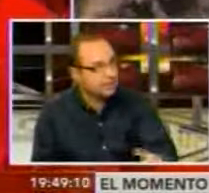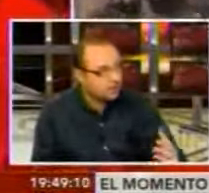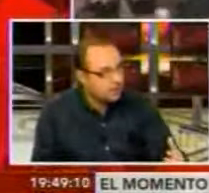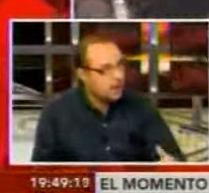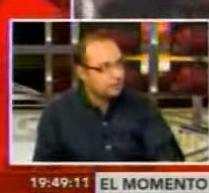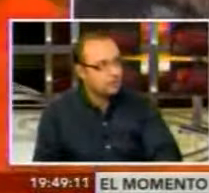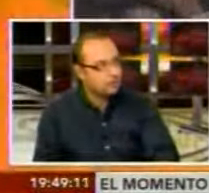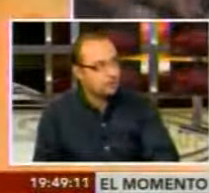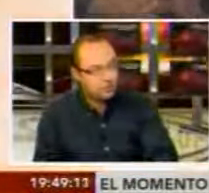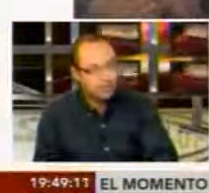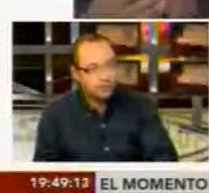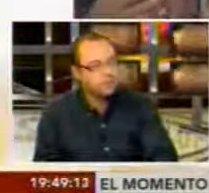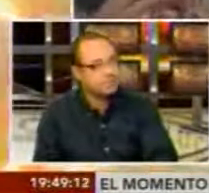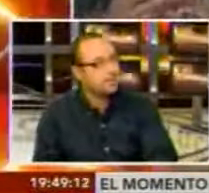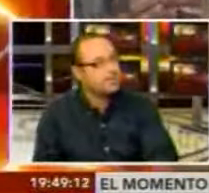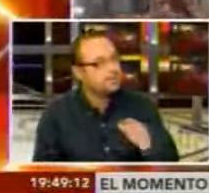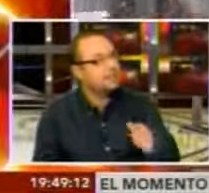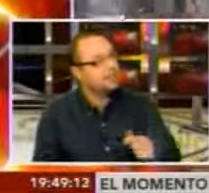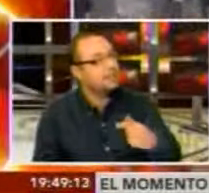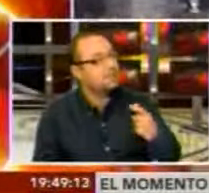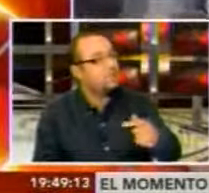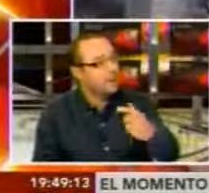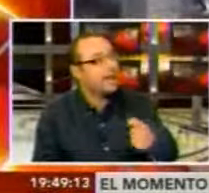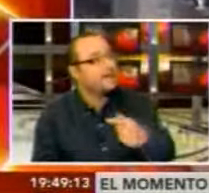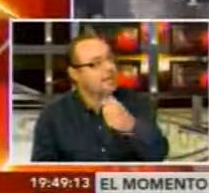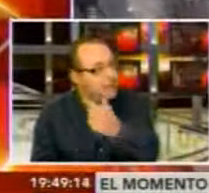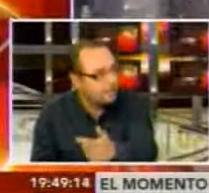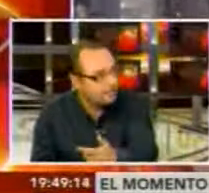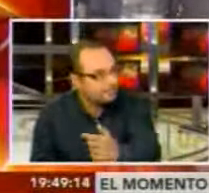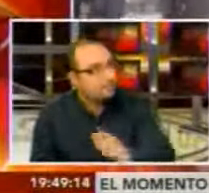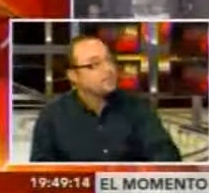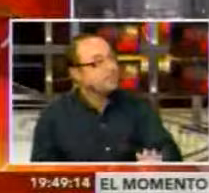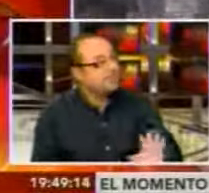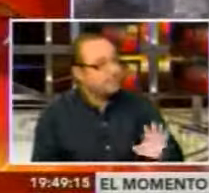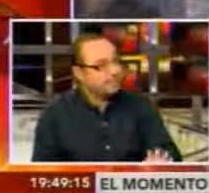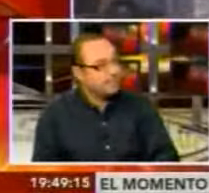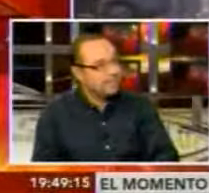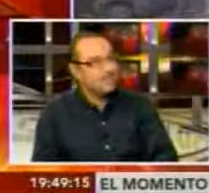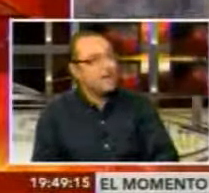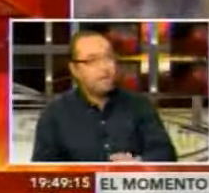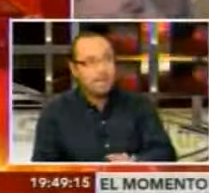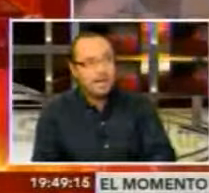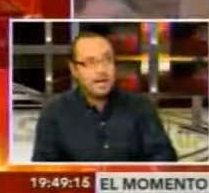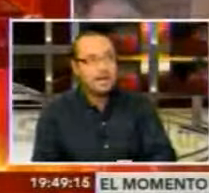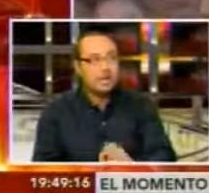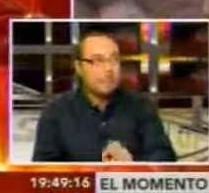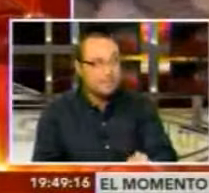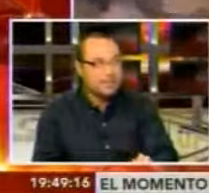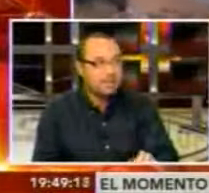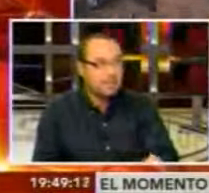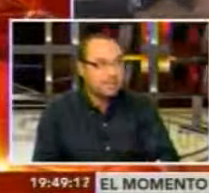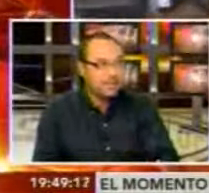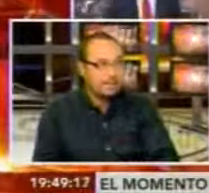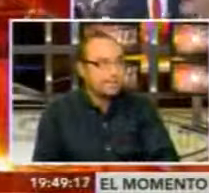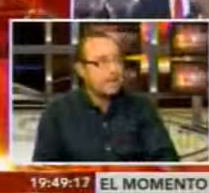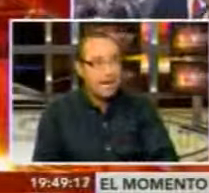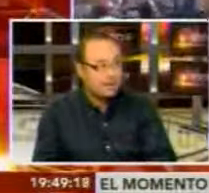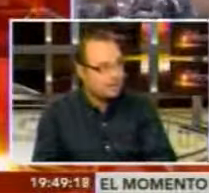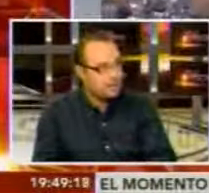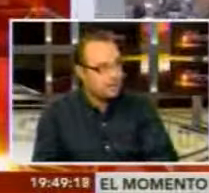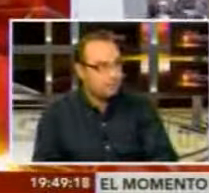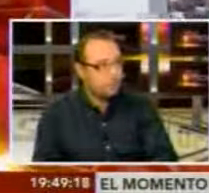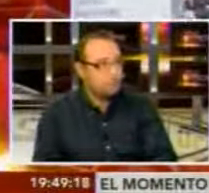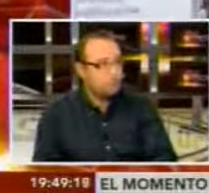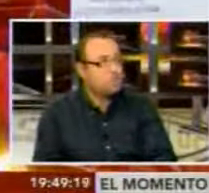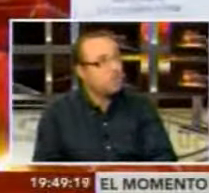es que Bachelet aplica la misma estrategia, ahí vamos a estar frente a un problema aún mayor. Porque hoy día la gente espera concreción, no espera presidente